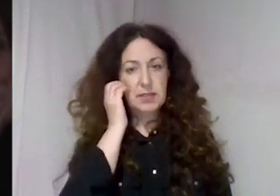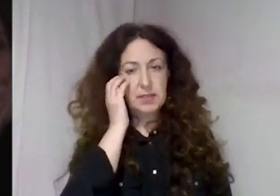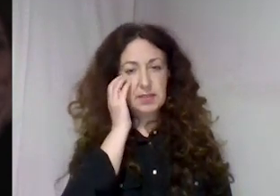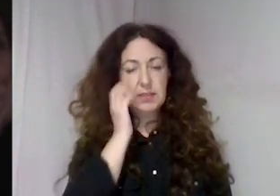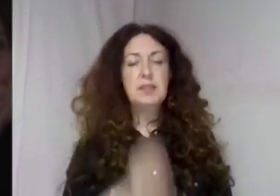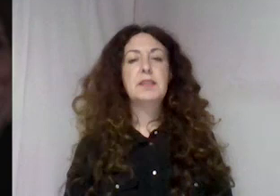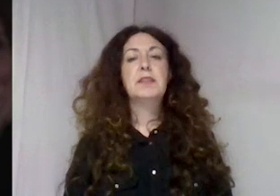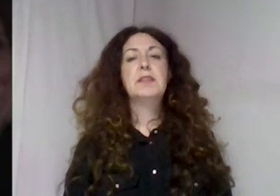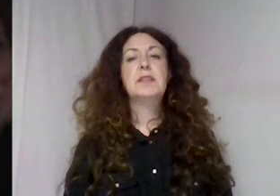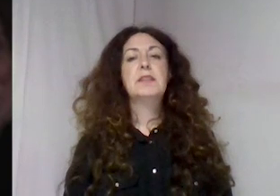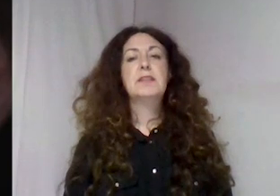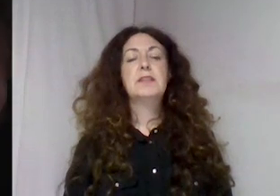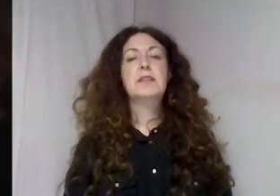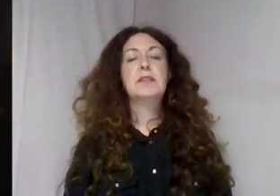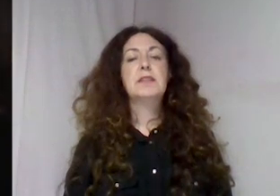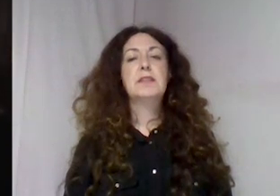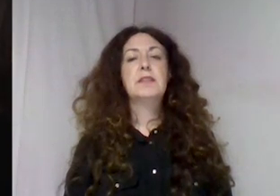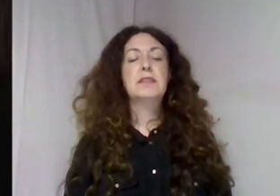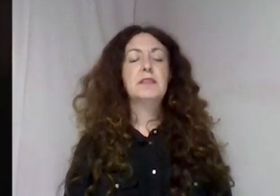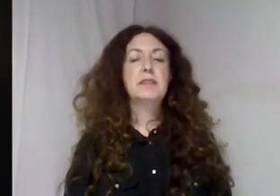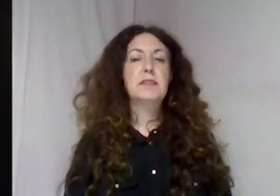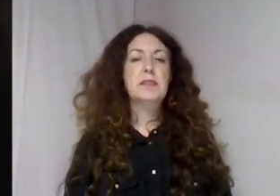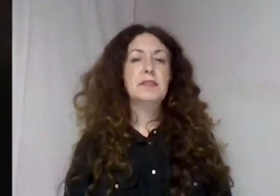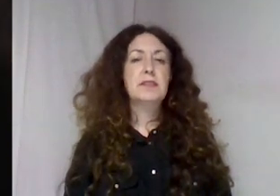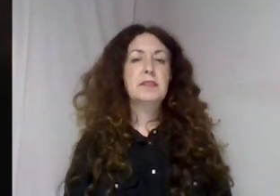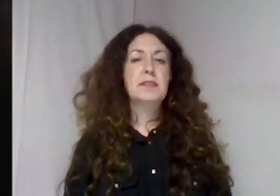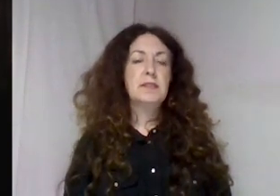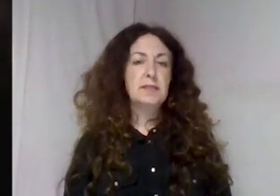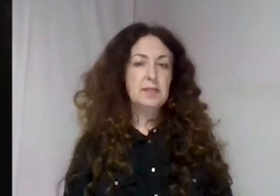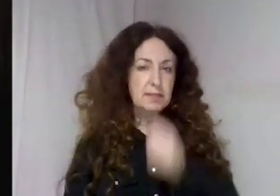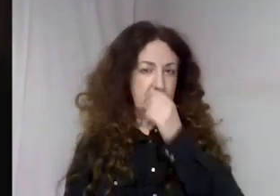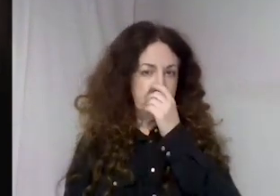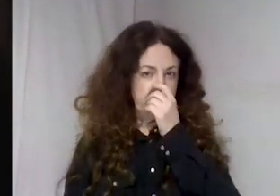gustaría oír su opinión sobre esto también.